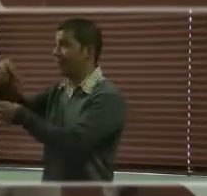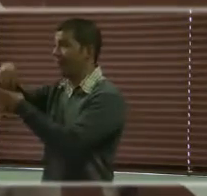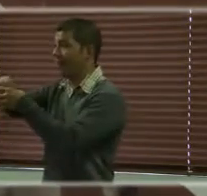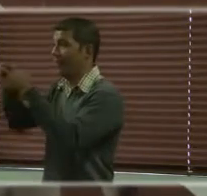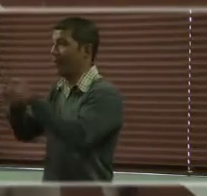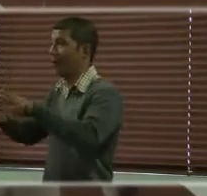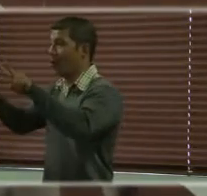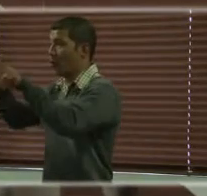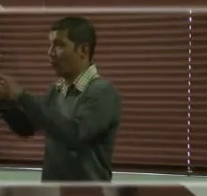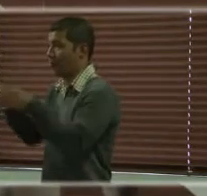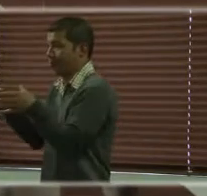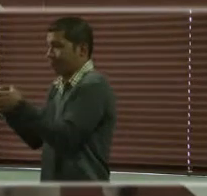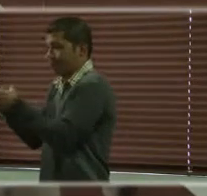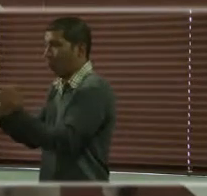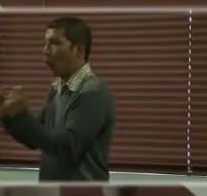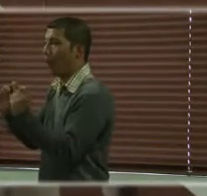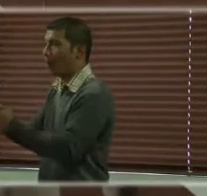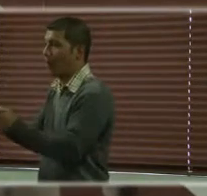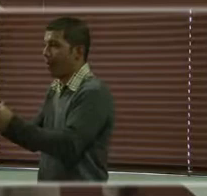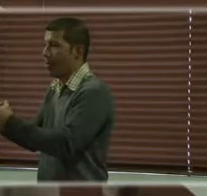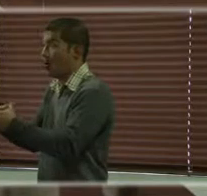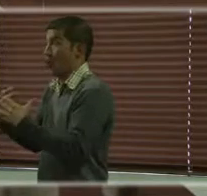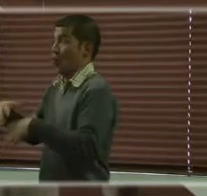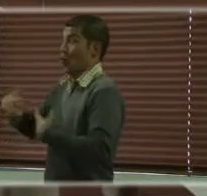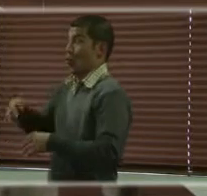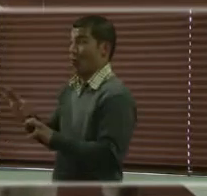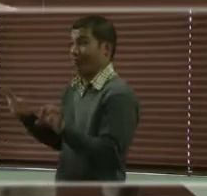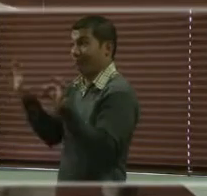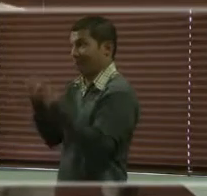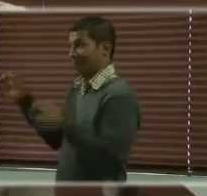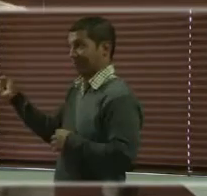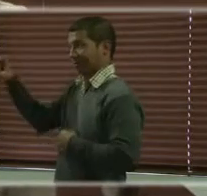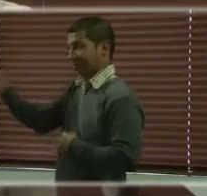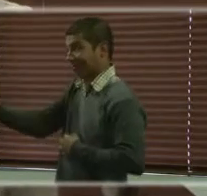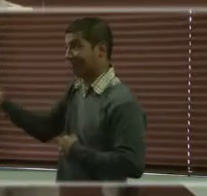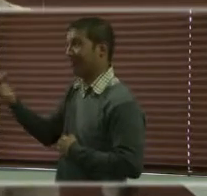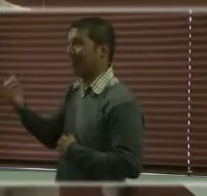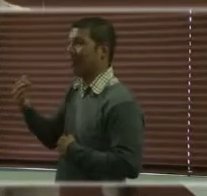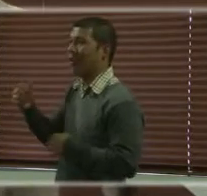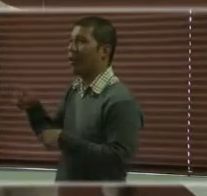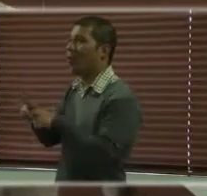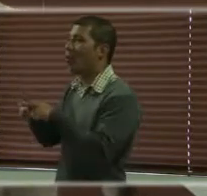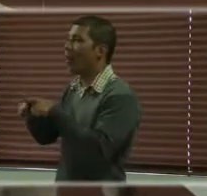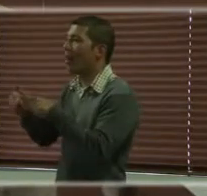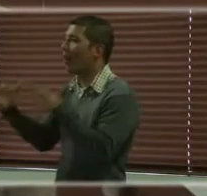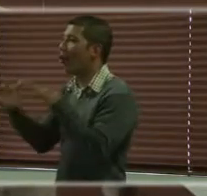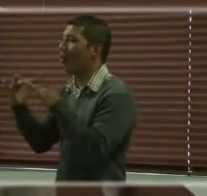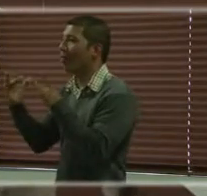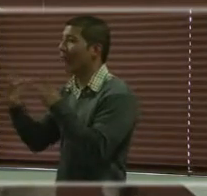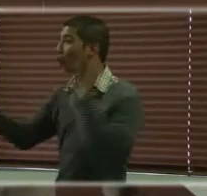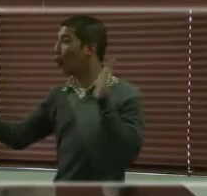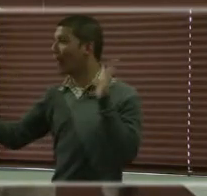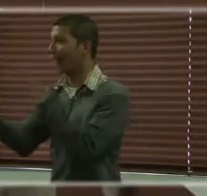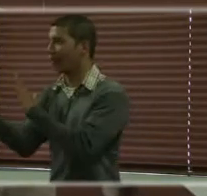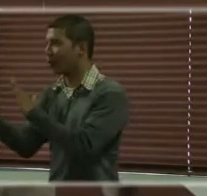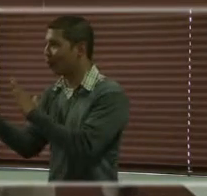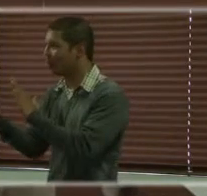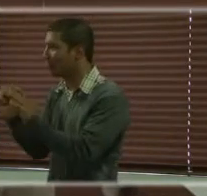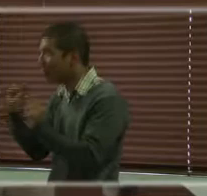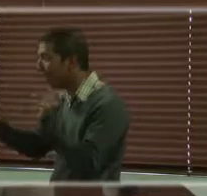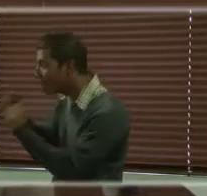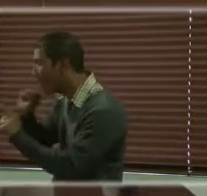y como algunas de ustedes algunas de las personas aquí saben Colombia presentó su primer informe